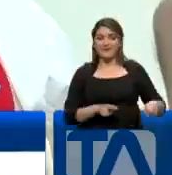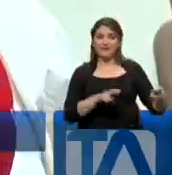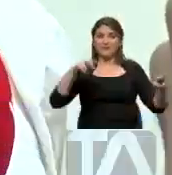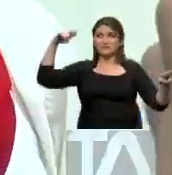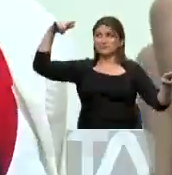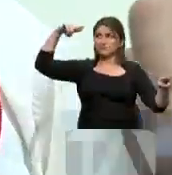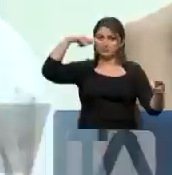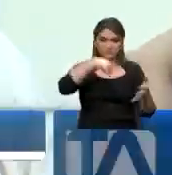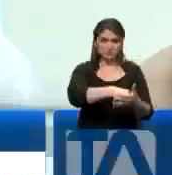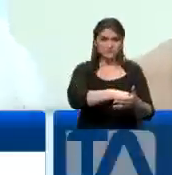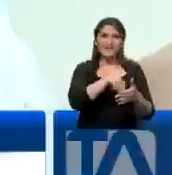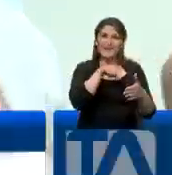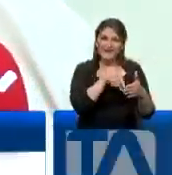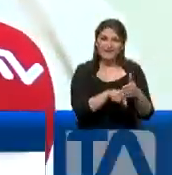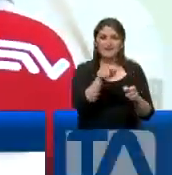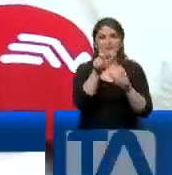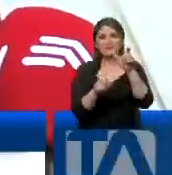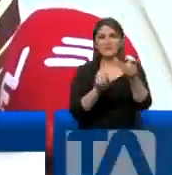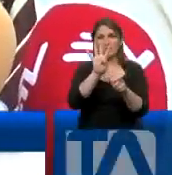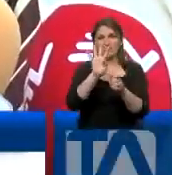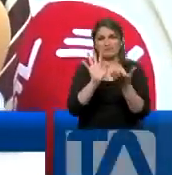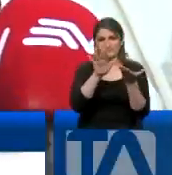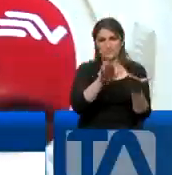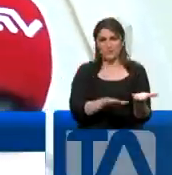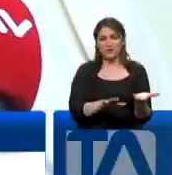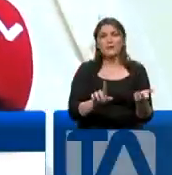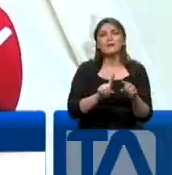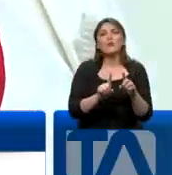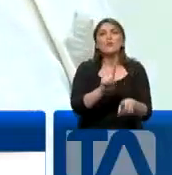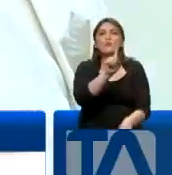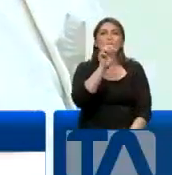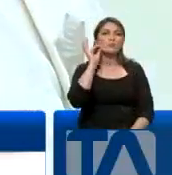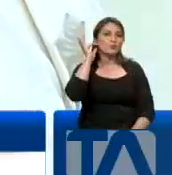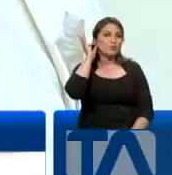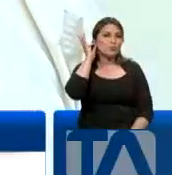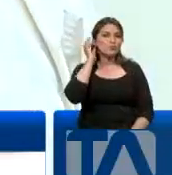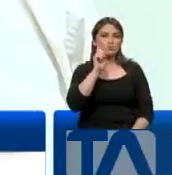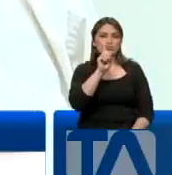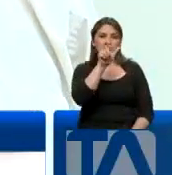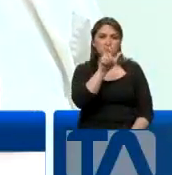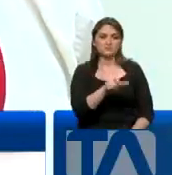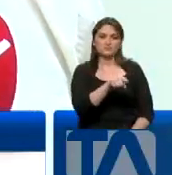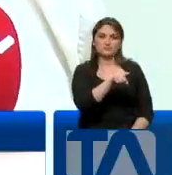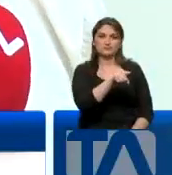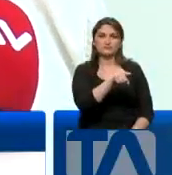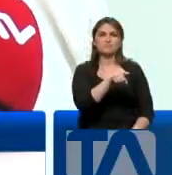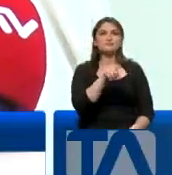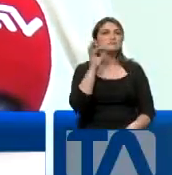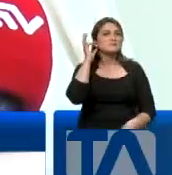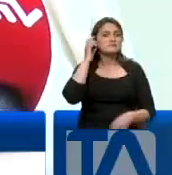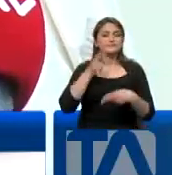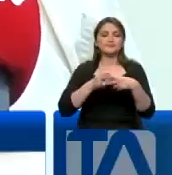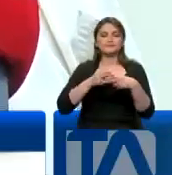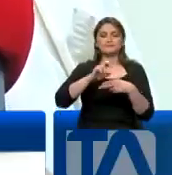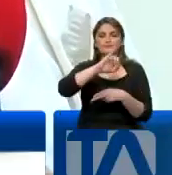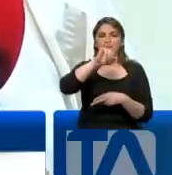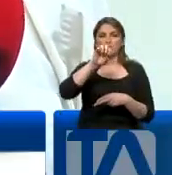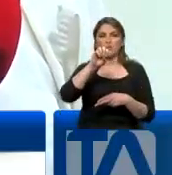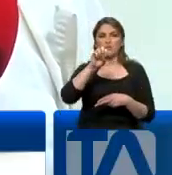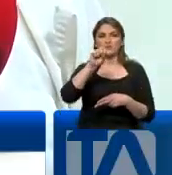logrado rescatar el cadáver de una de las integrantes de la avioneta, es la señora Josefina